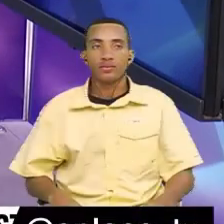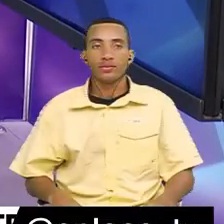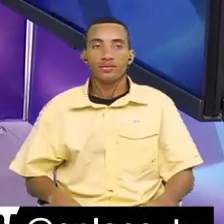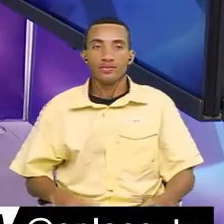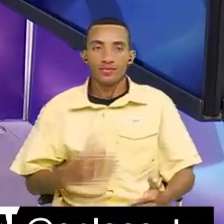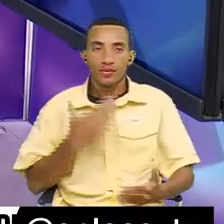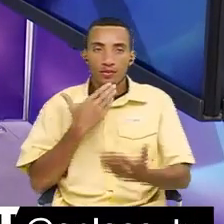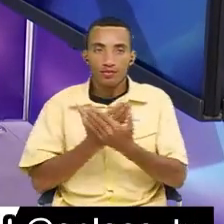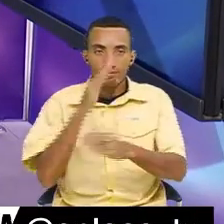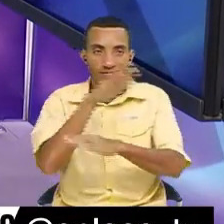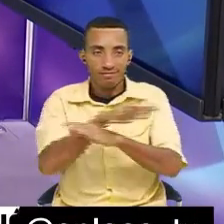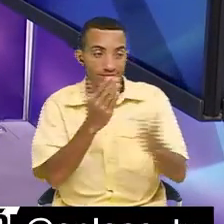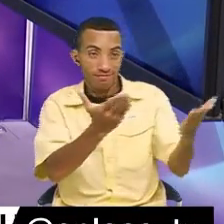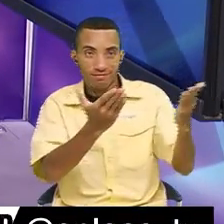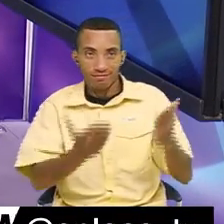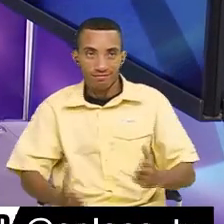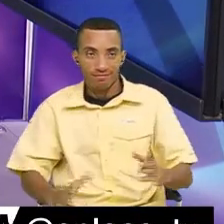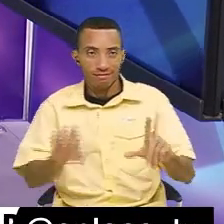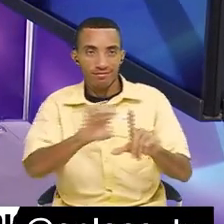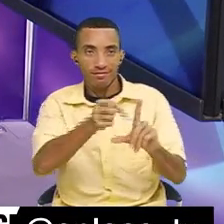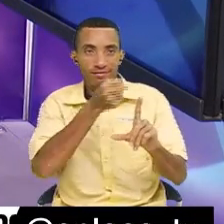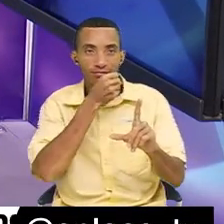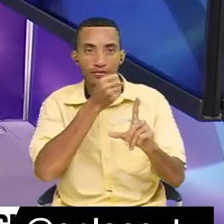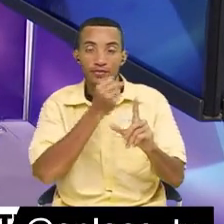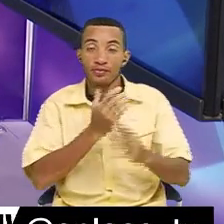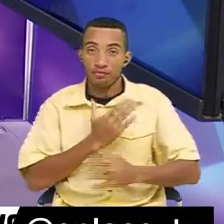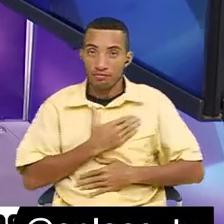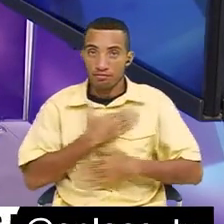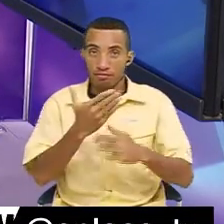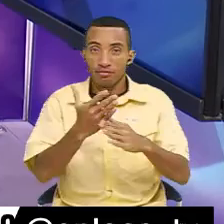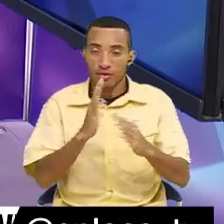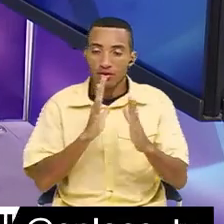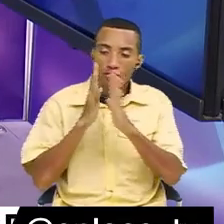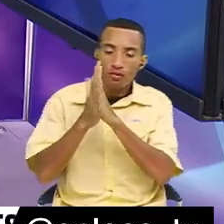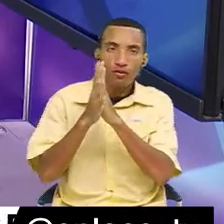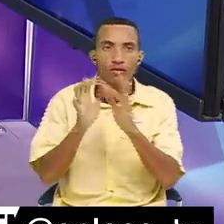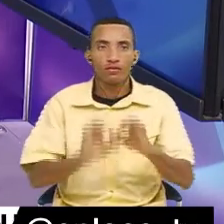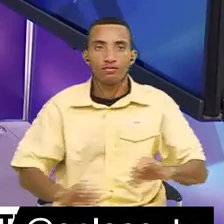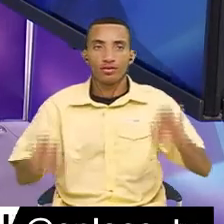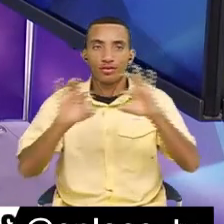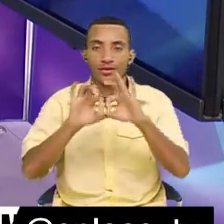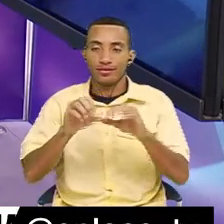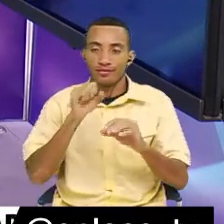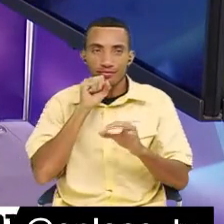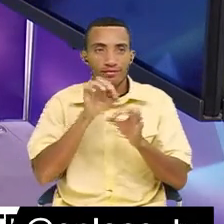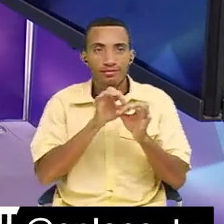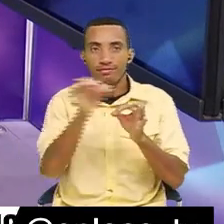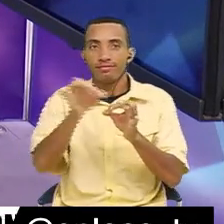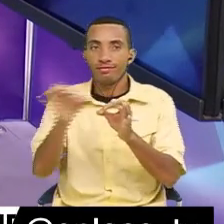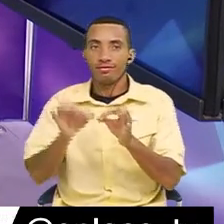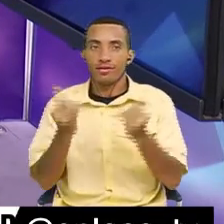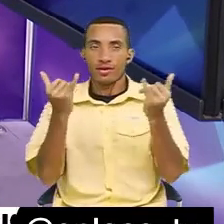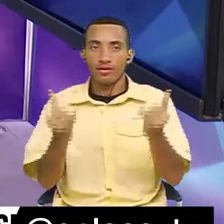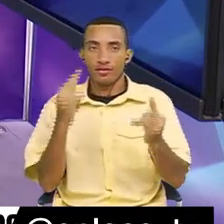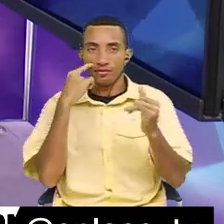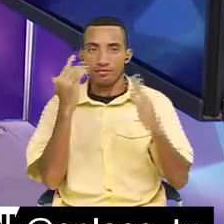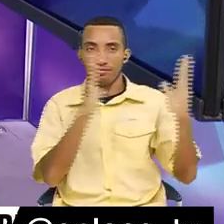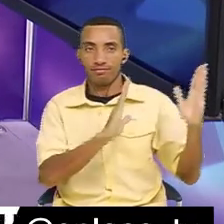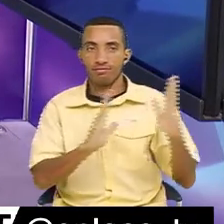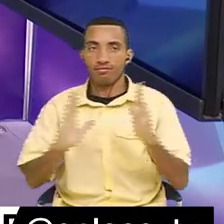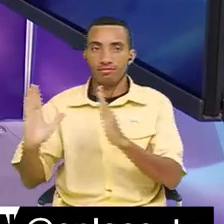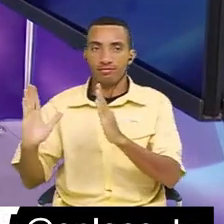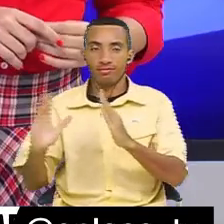buenas tardes, bienvenidos a Enlace Noticias. Los saludamos con la información más importante de nuestra ciudad y región. A continuación veamos nuestros titulares.